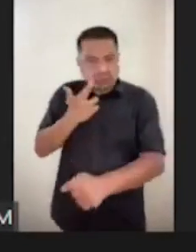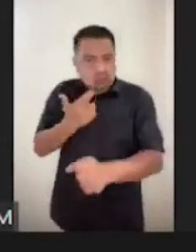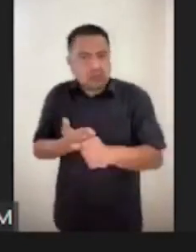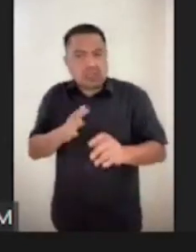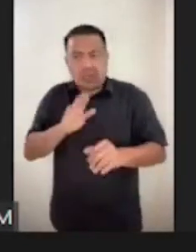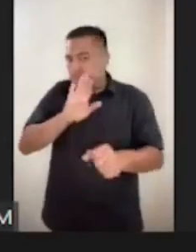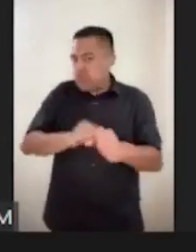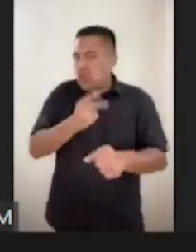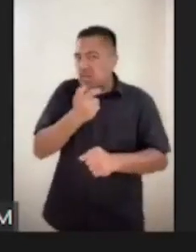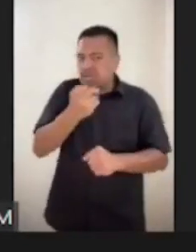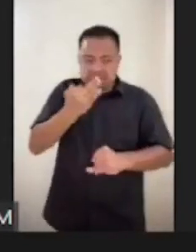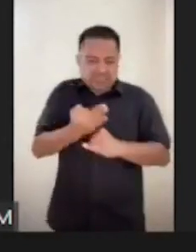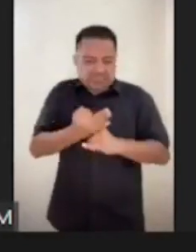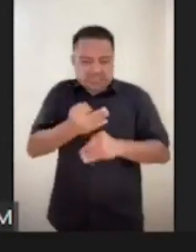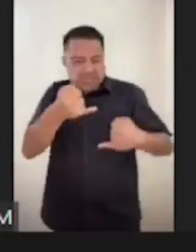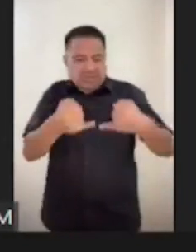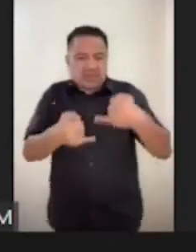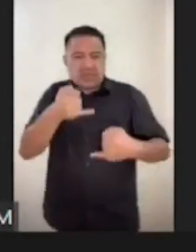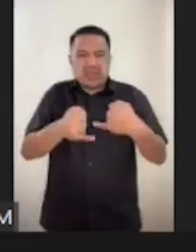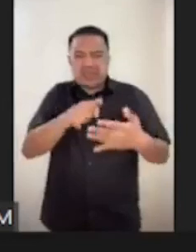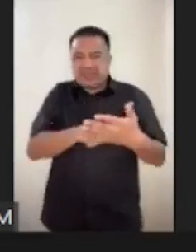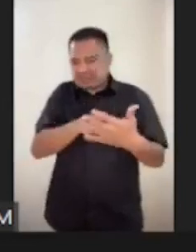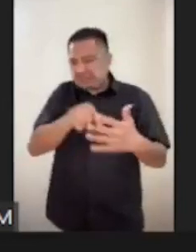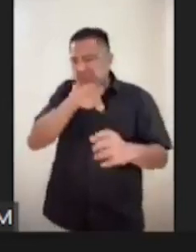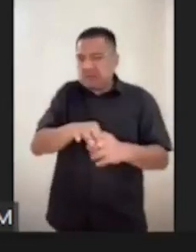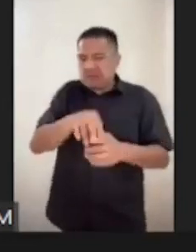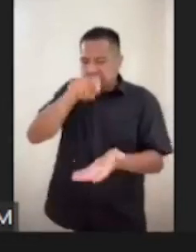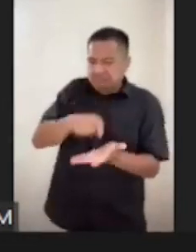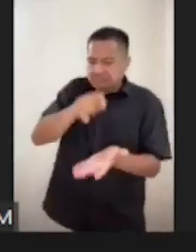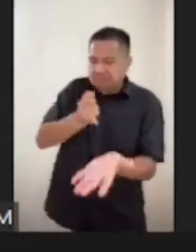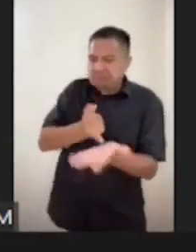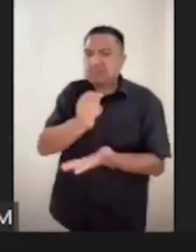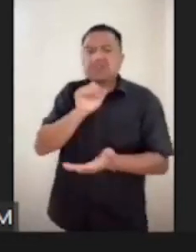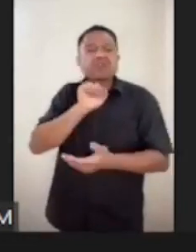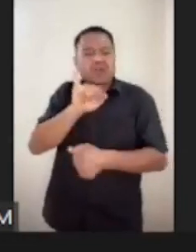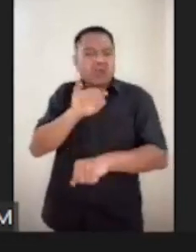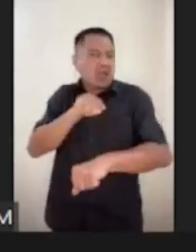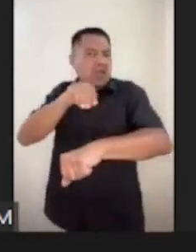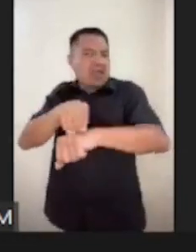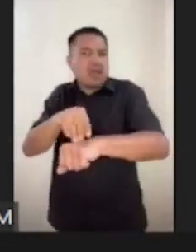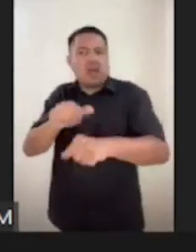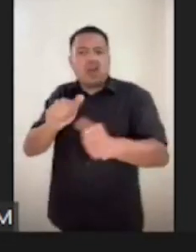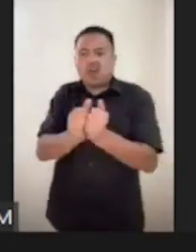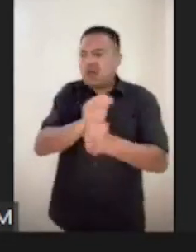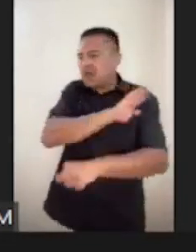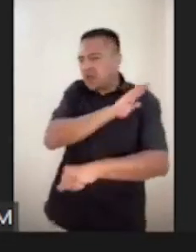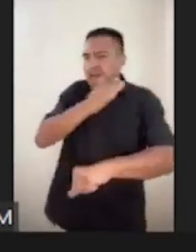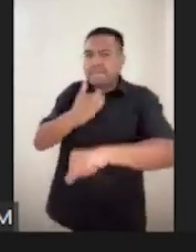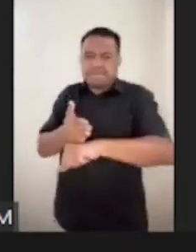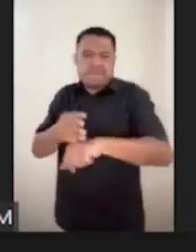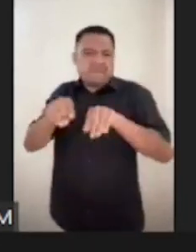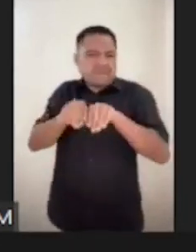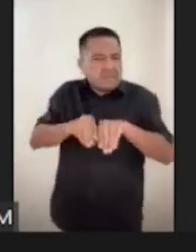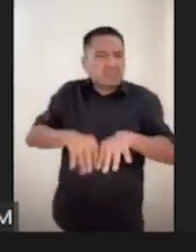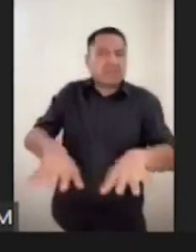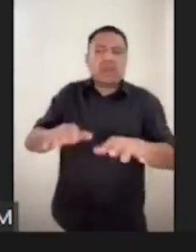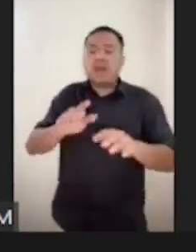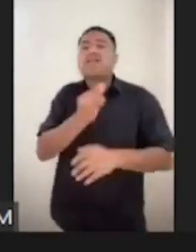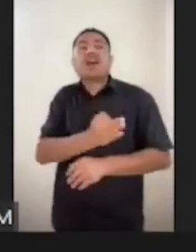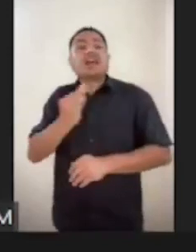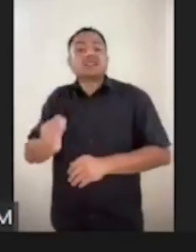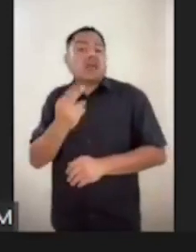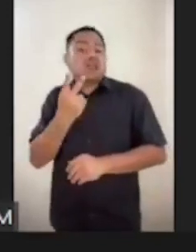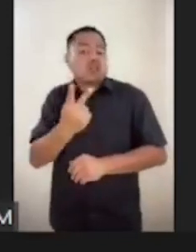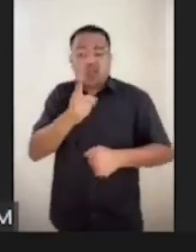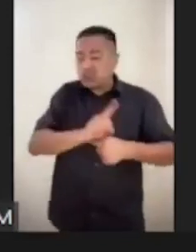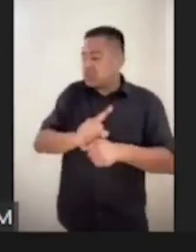este tribunal tiene por incumplida la sentencia, se hace efectiva la medida de apremio, la amonestación pública, y en un plazo de 2 días hábiles